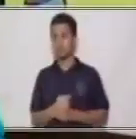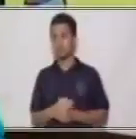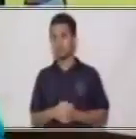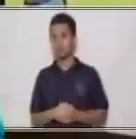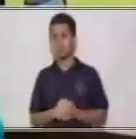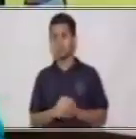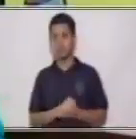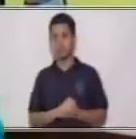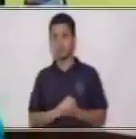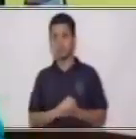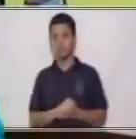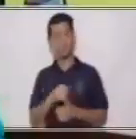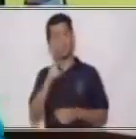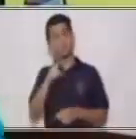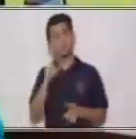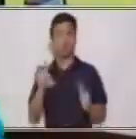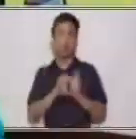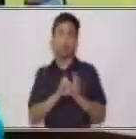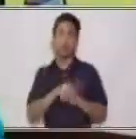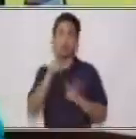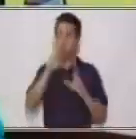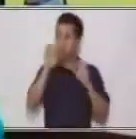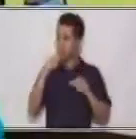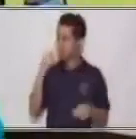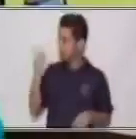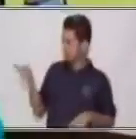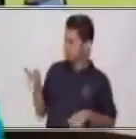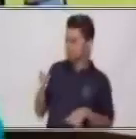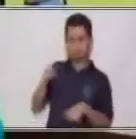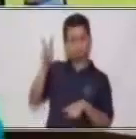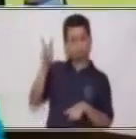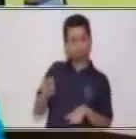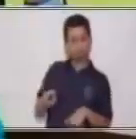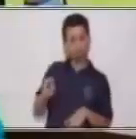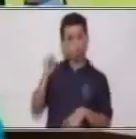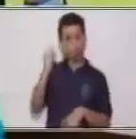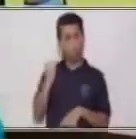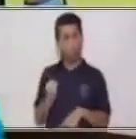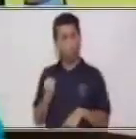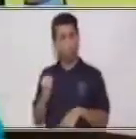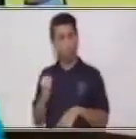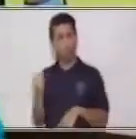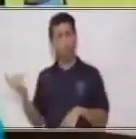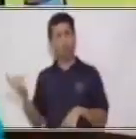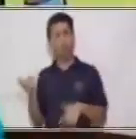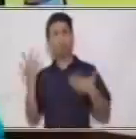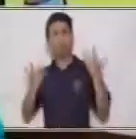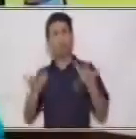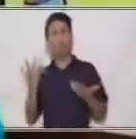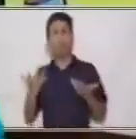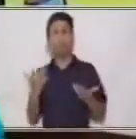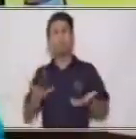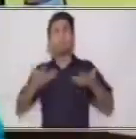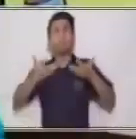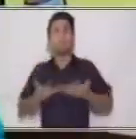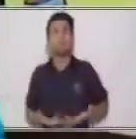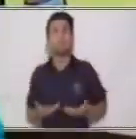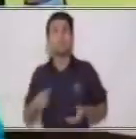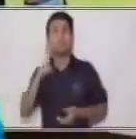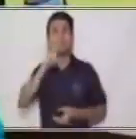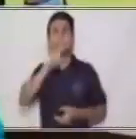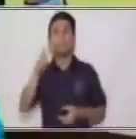una persona y uno decir, bueno, es delgada, pesa unas 110 libras, depende de su